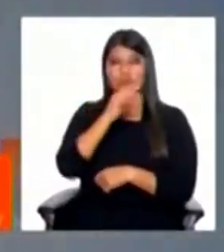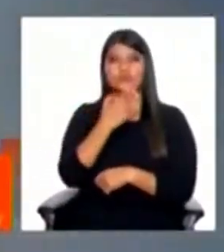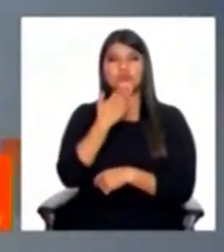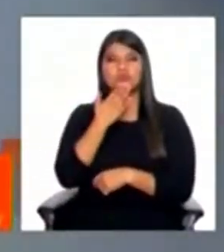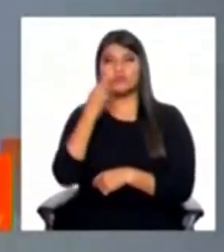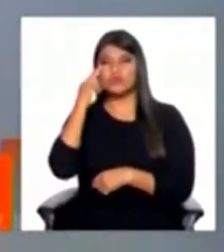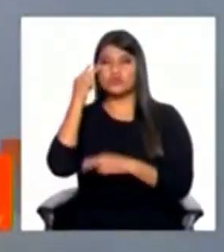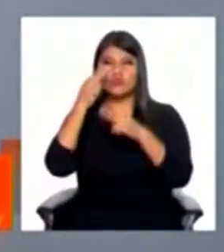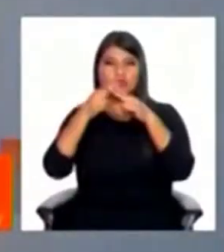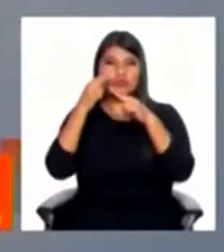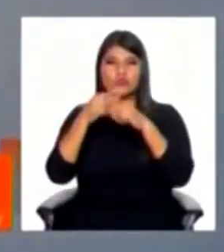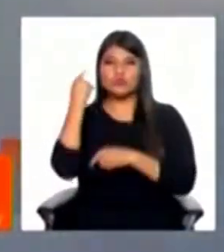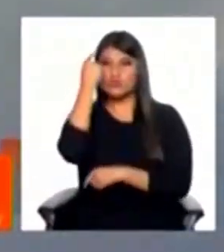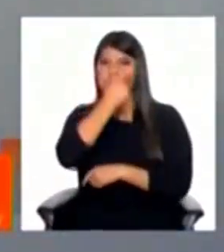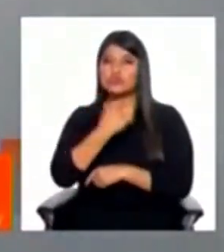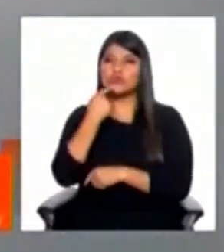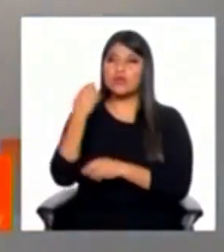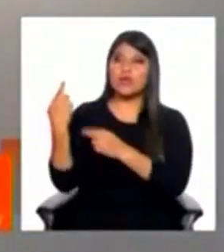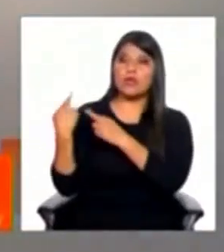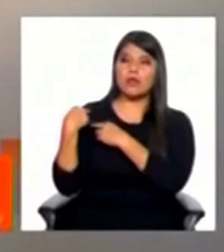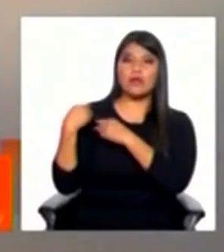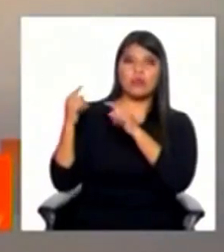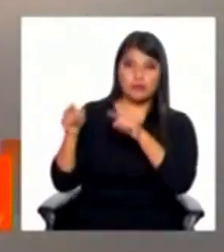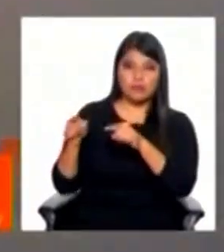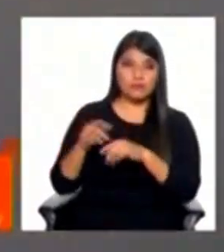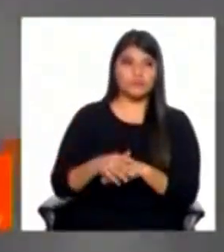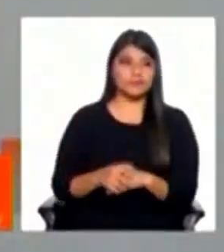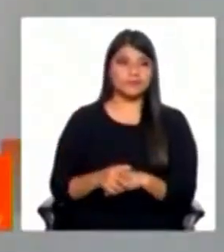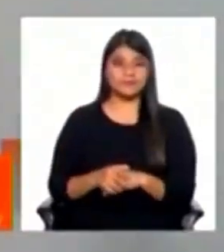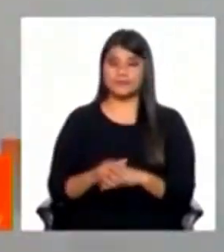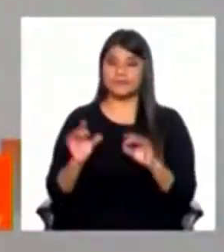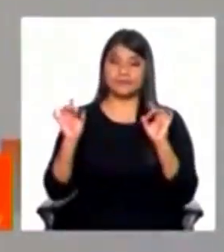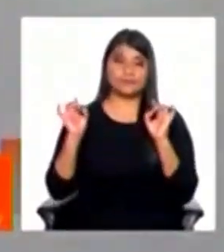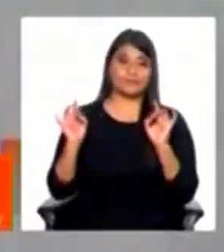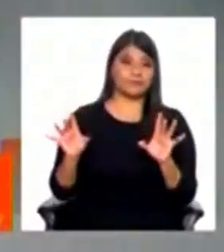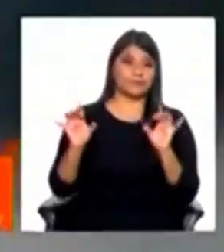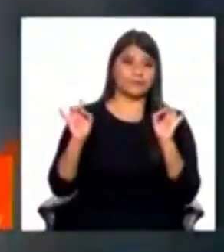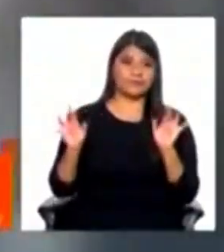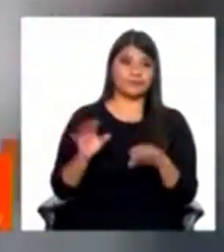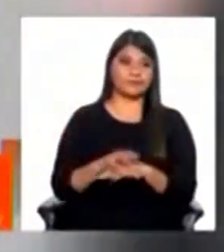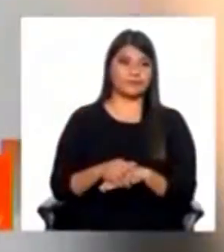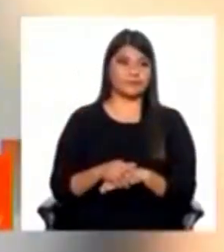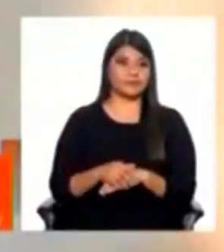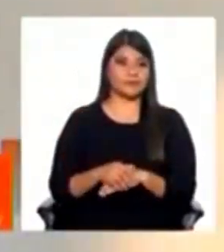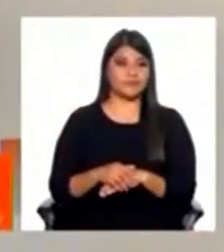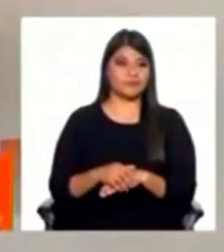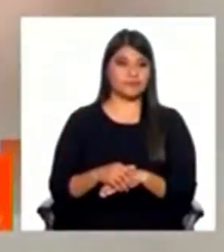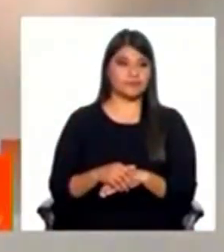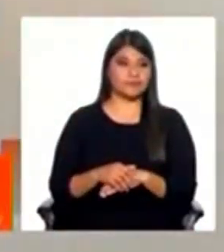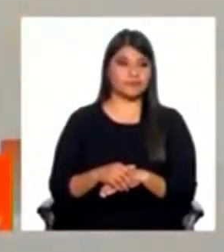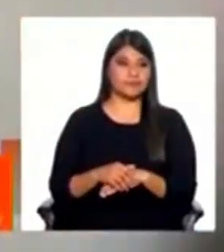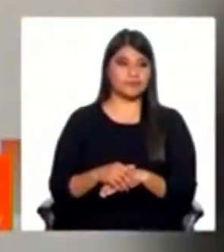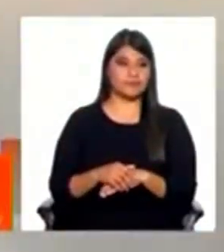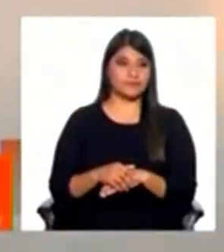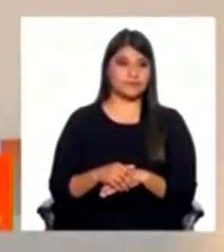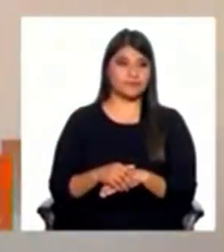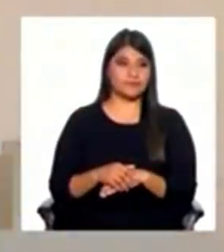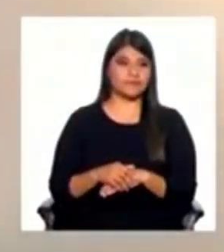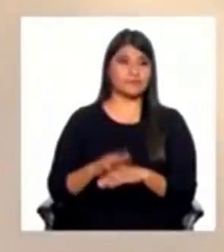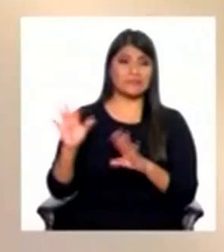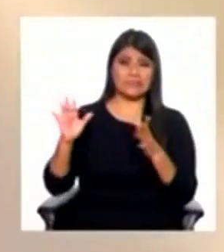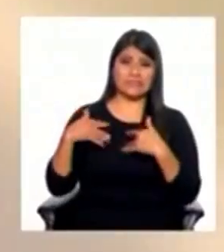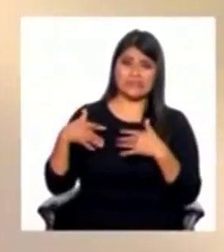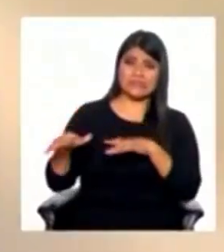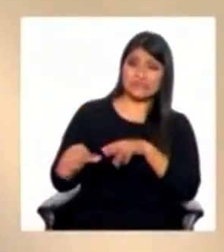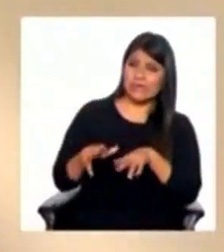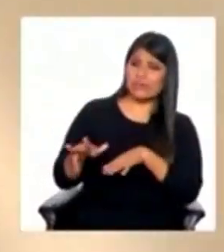a la persona responsable. Francamente, se te paran los pelos del brazo, se te pone la piel de gallina. La niña trata de